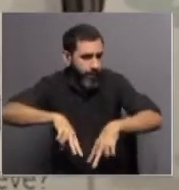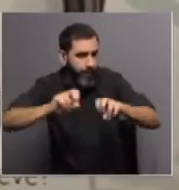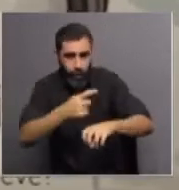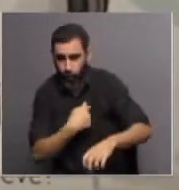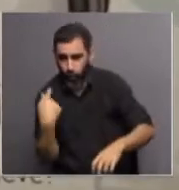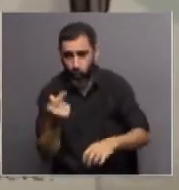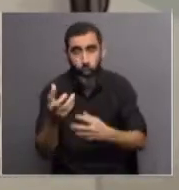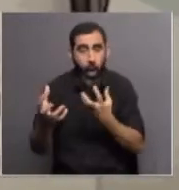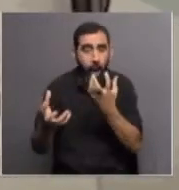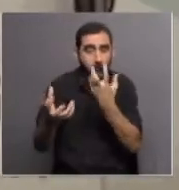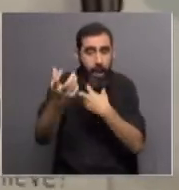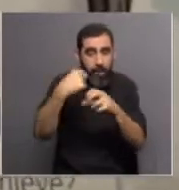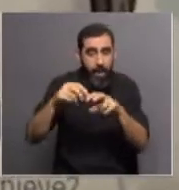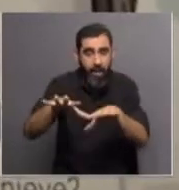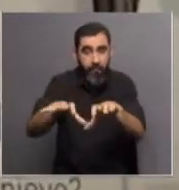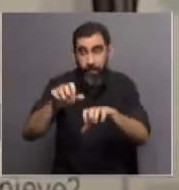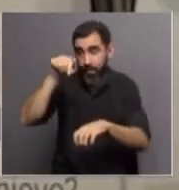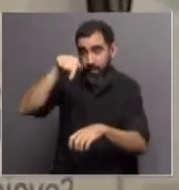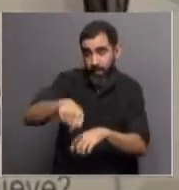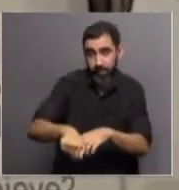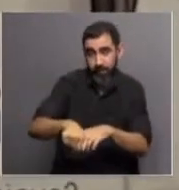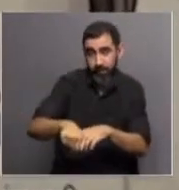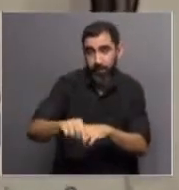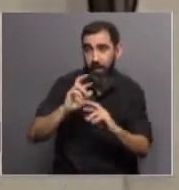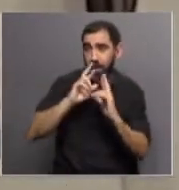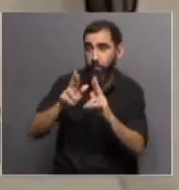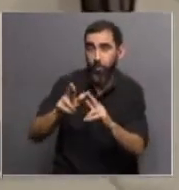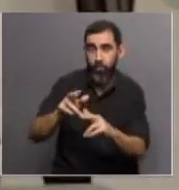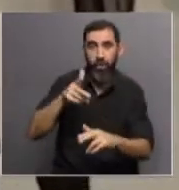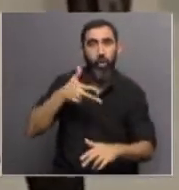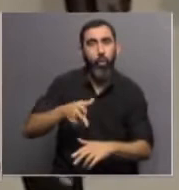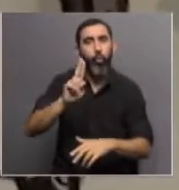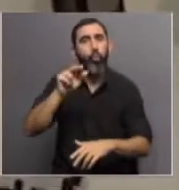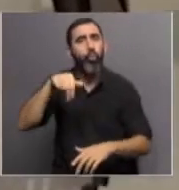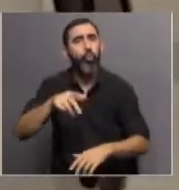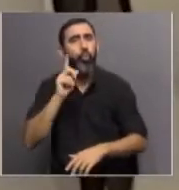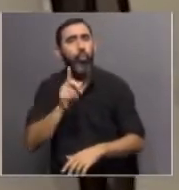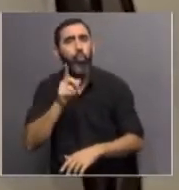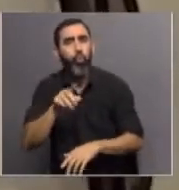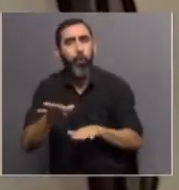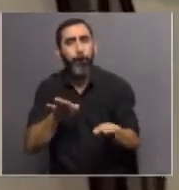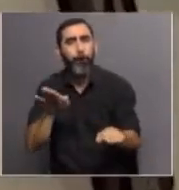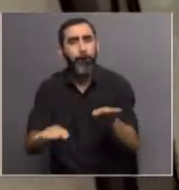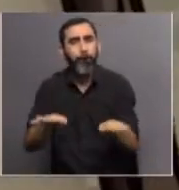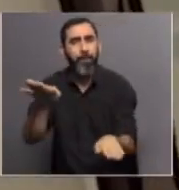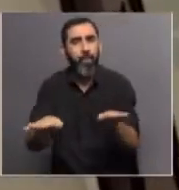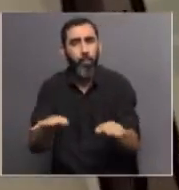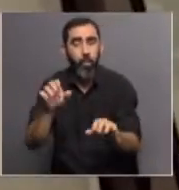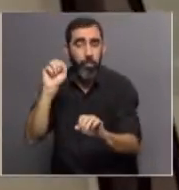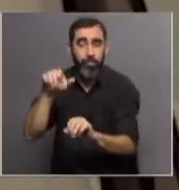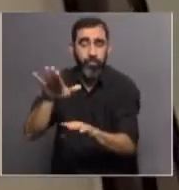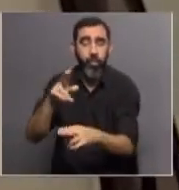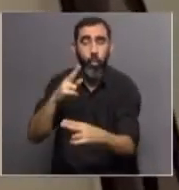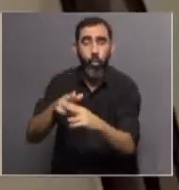nosotros, los animales que vivimos en la Antártida, respondió Chung, un pingüino emperador bautizado así por